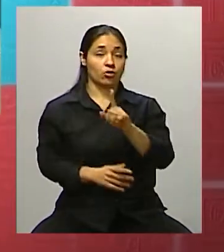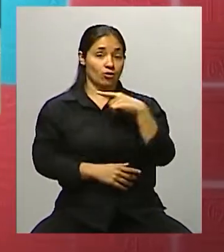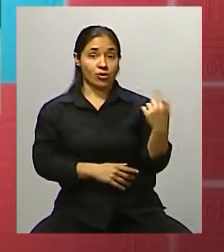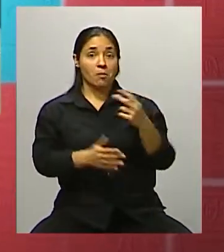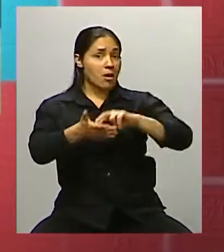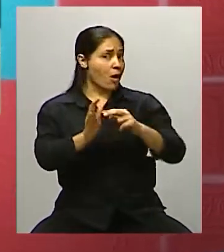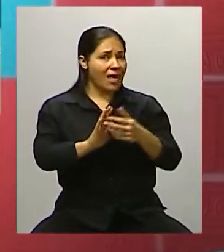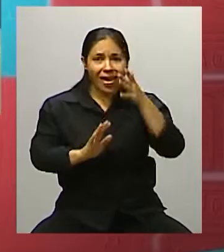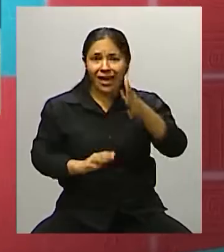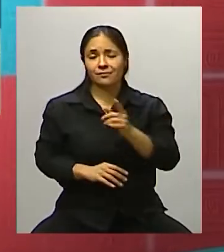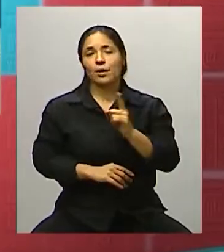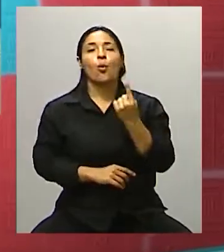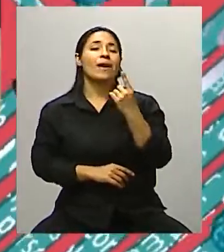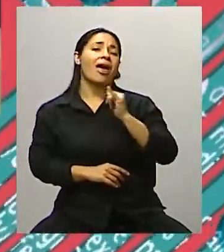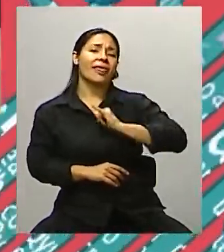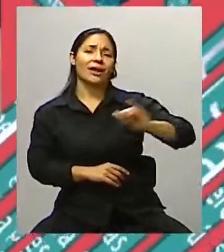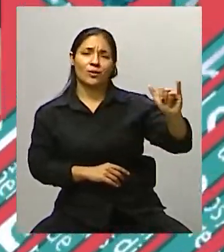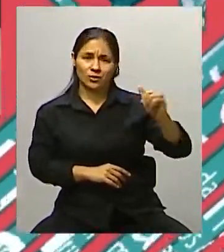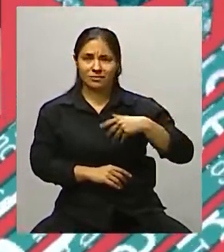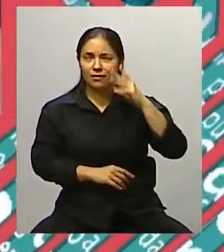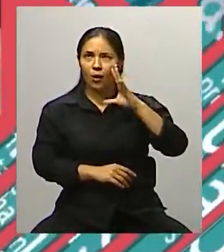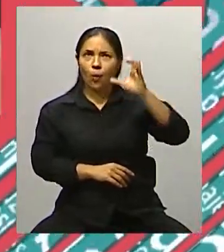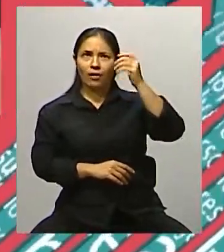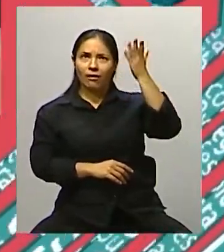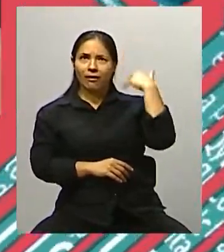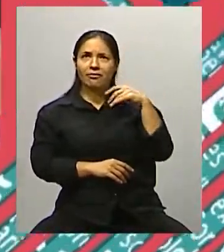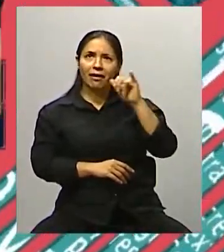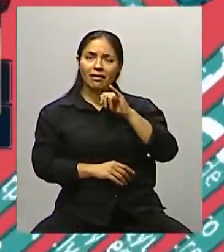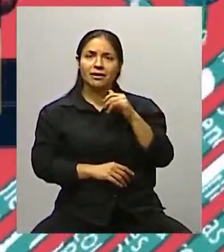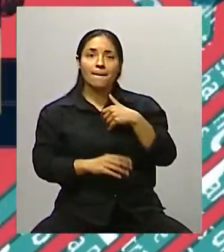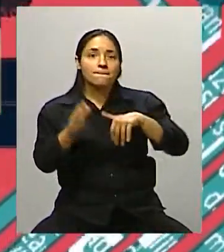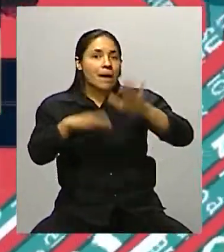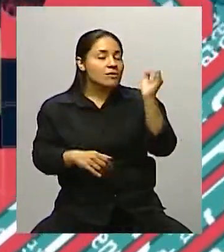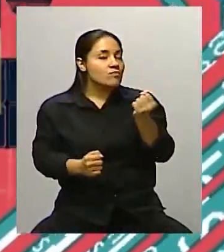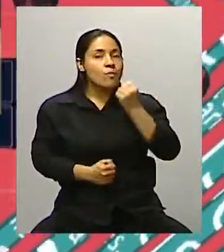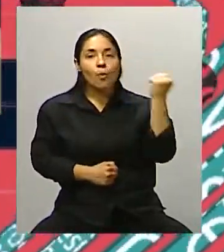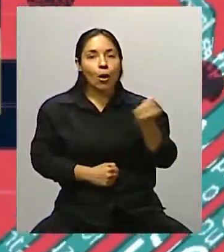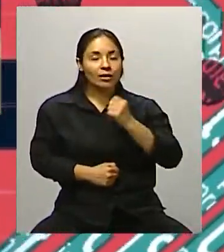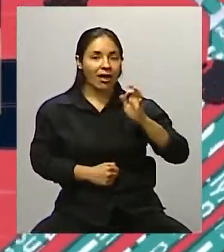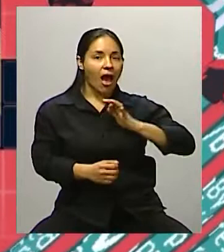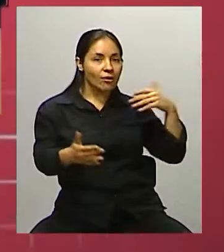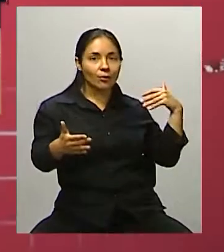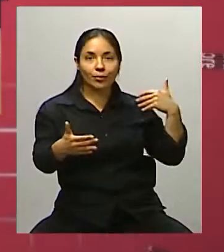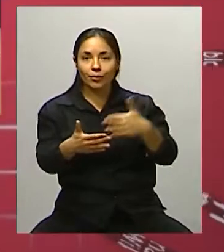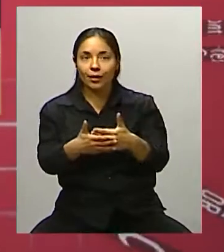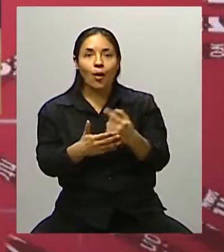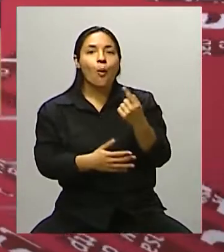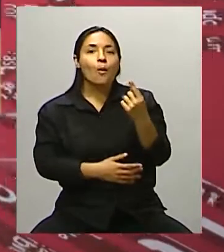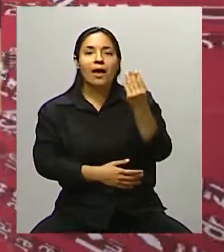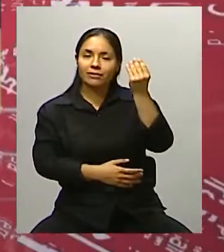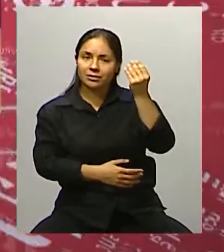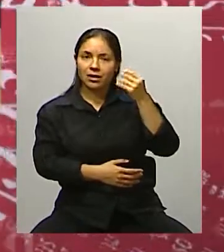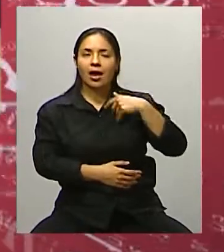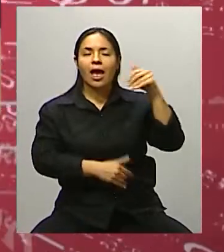problemas. Alguna denuncia, la única que me recuerdo de mayor relevancia en todos estos años fue una vuelta que en